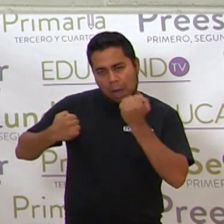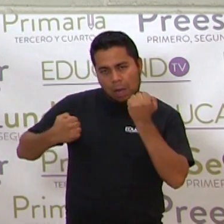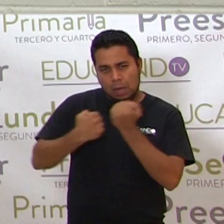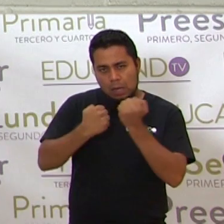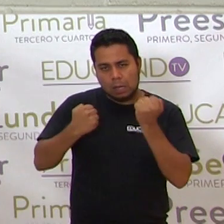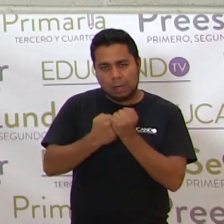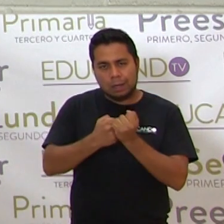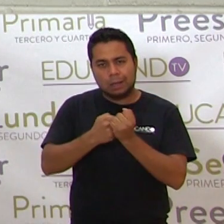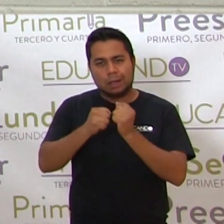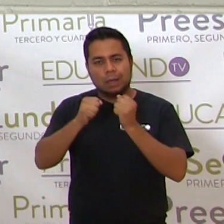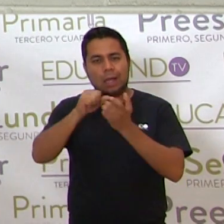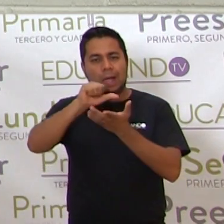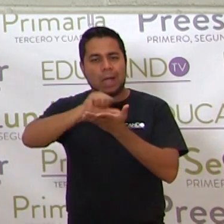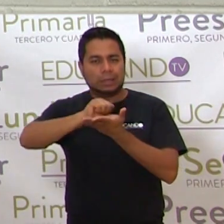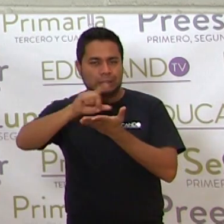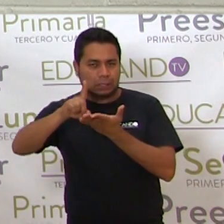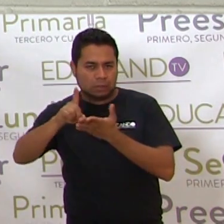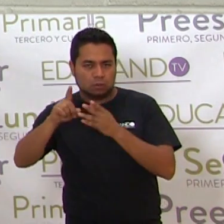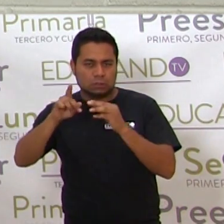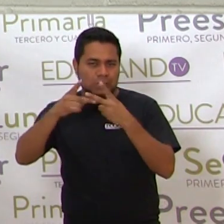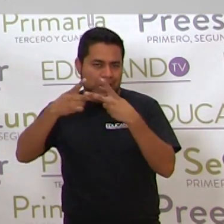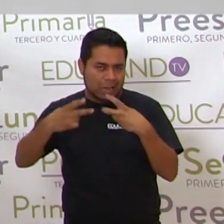Los adjetivos